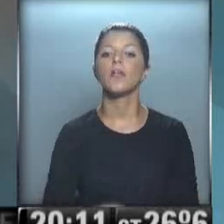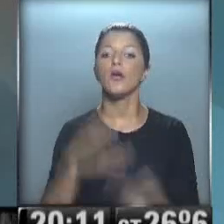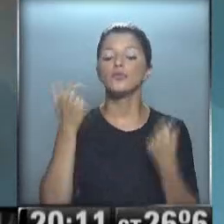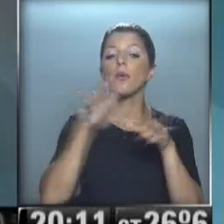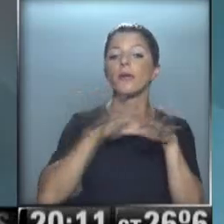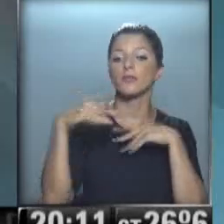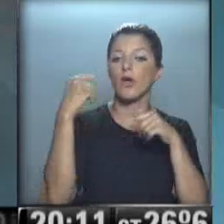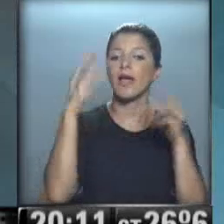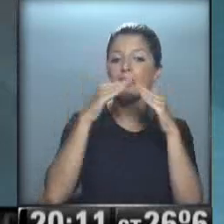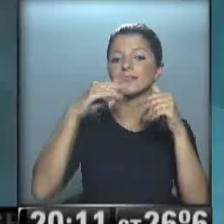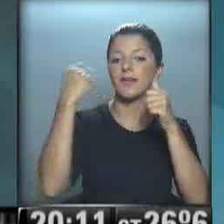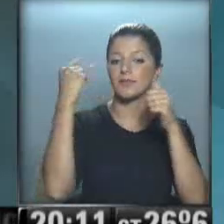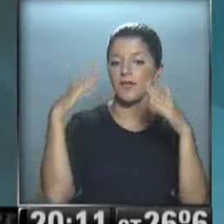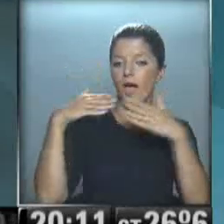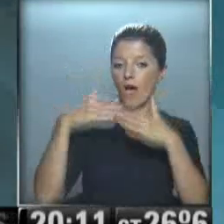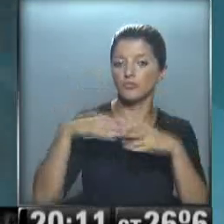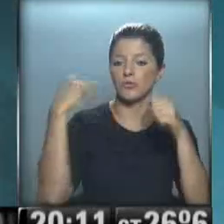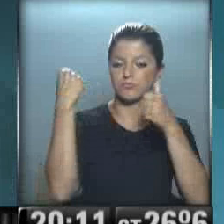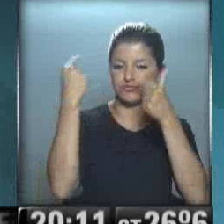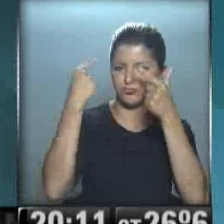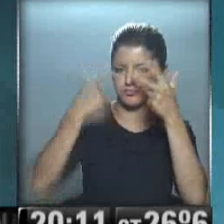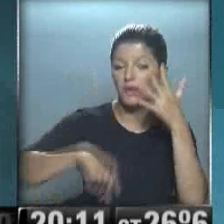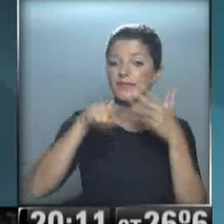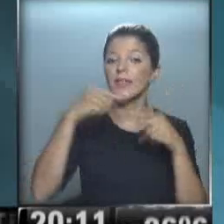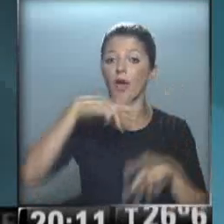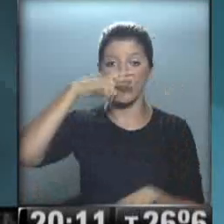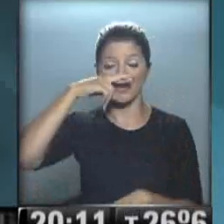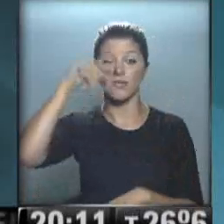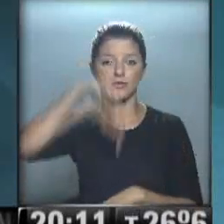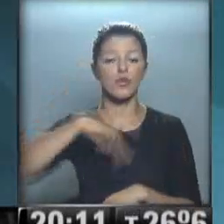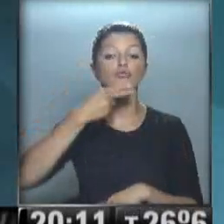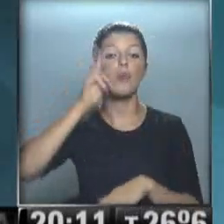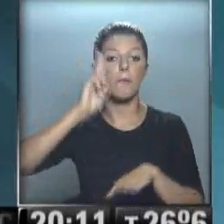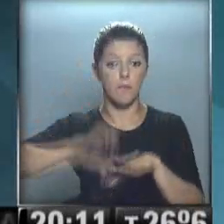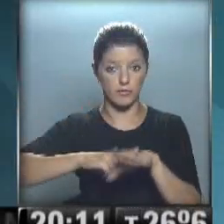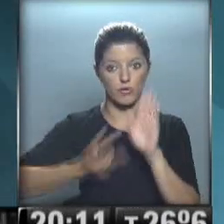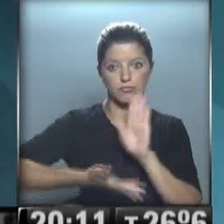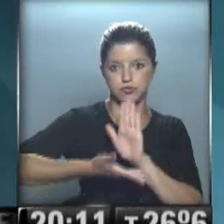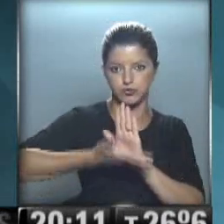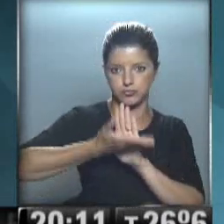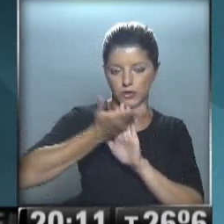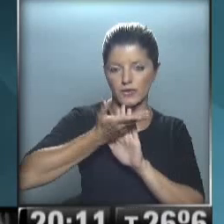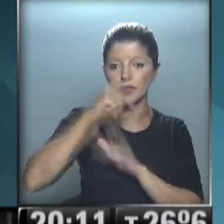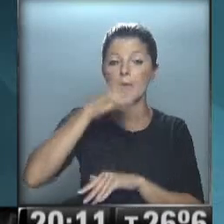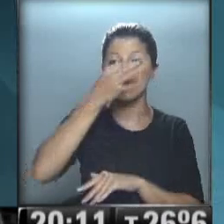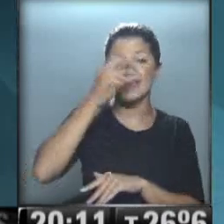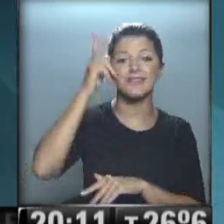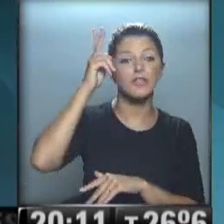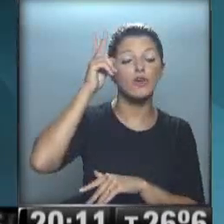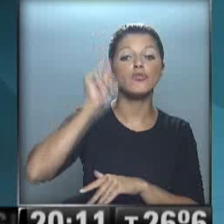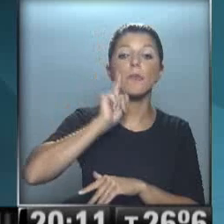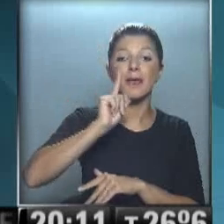lujo. Se elevaron los valores mínimos para el pago de impuestos para motocicletas a partir de los 28 mil pesos,